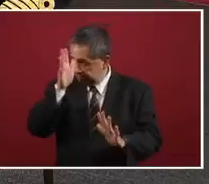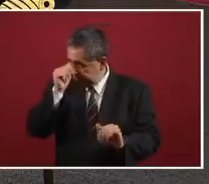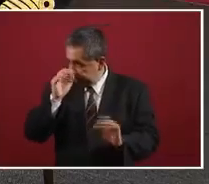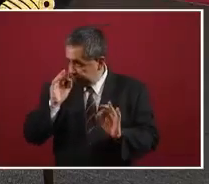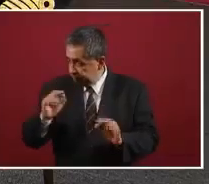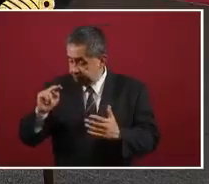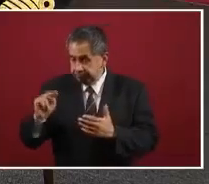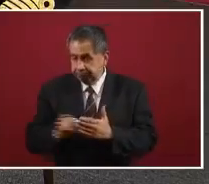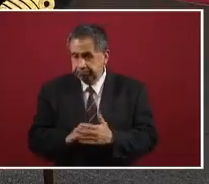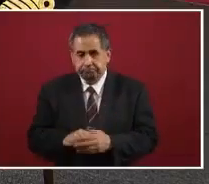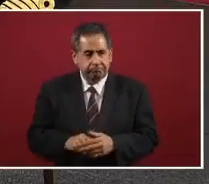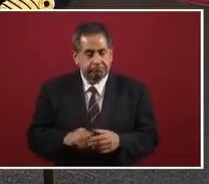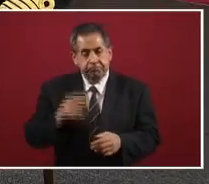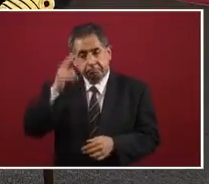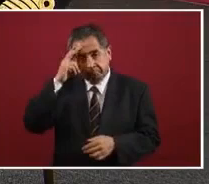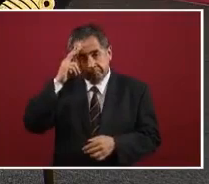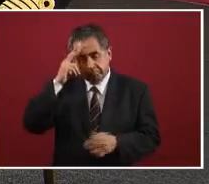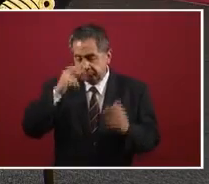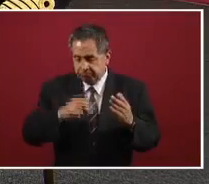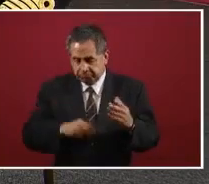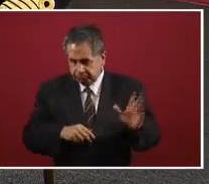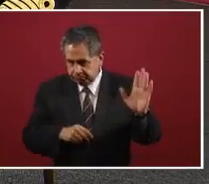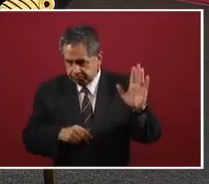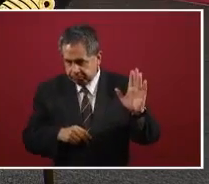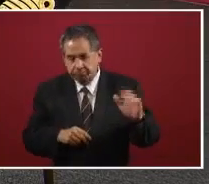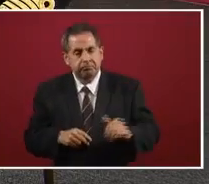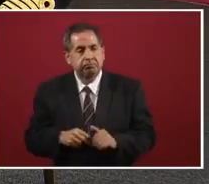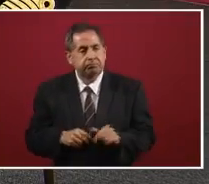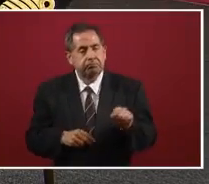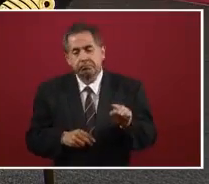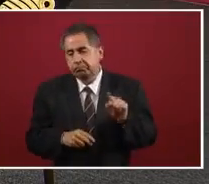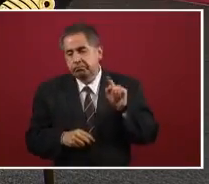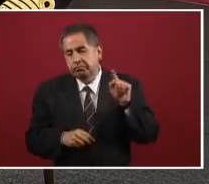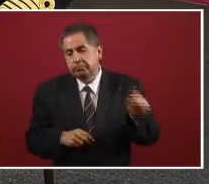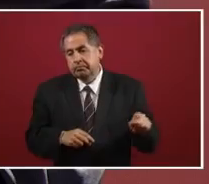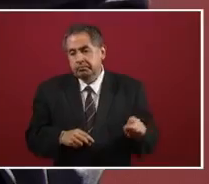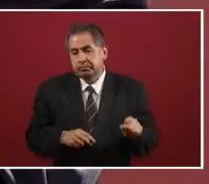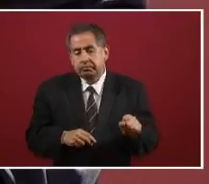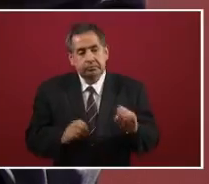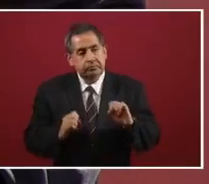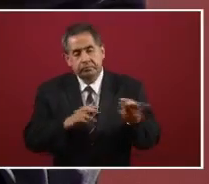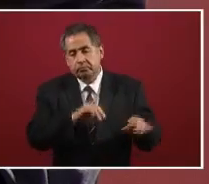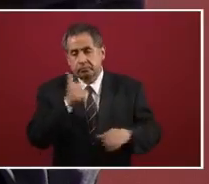se fue Porfirio Díaz a